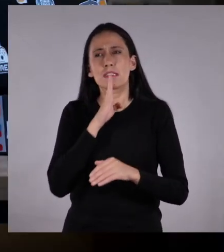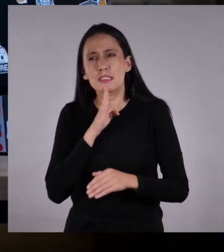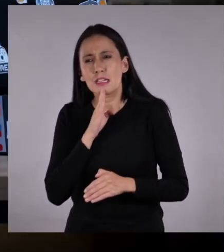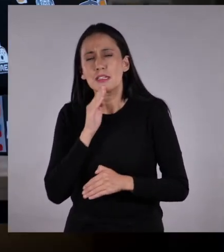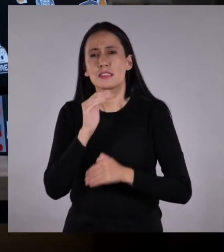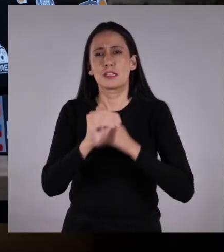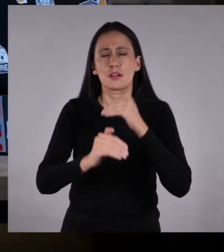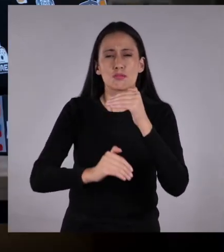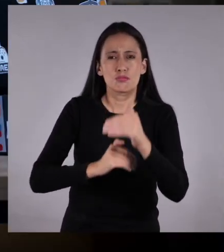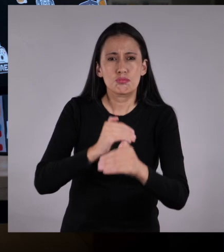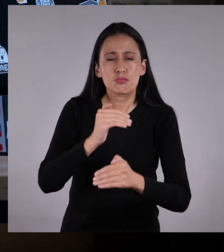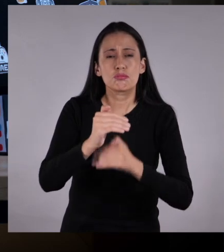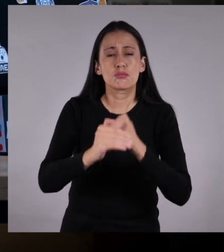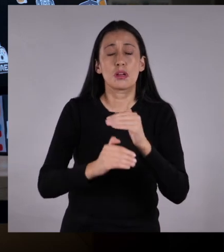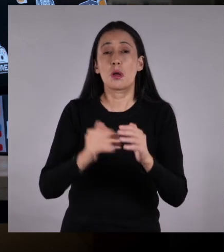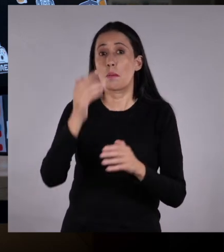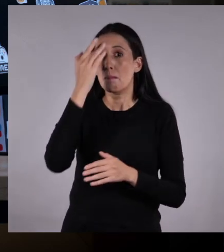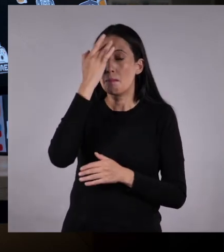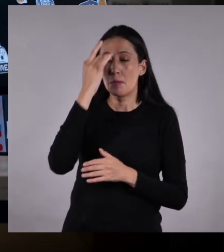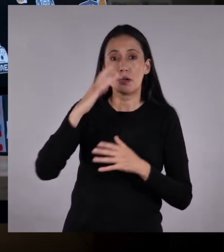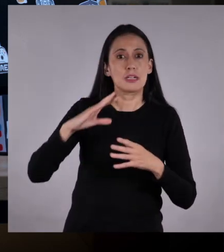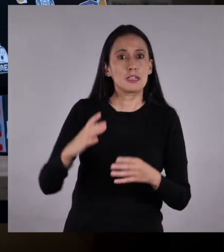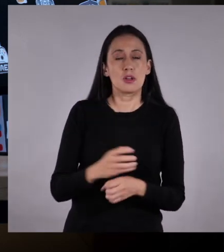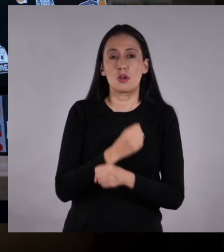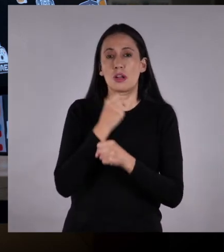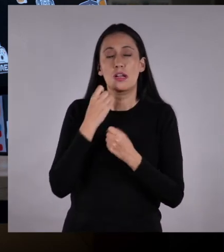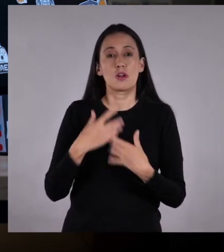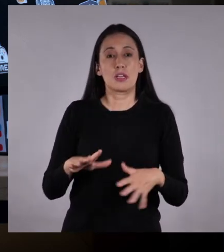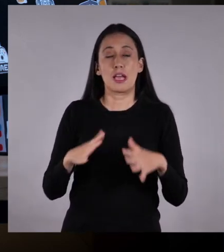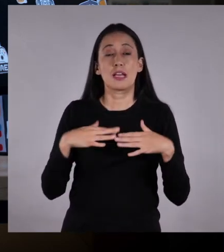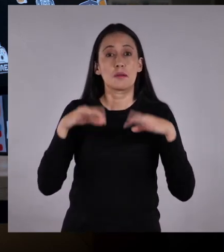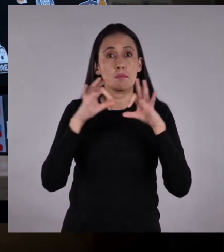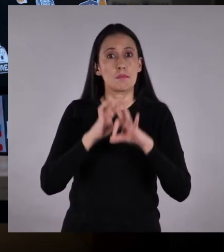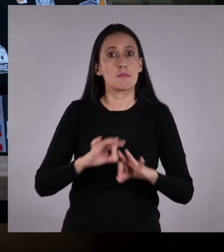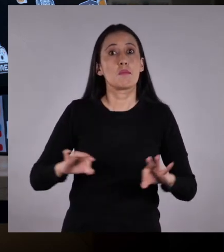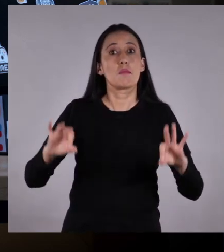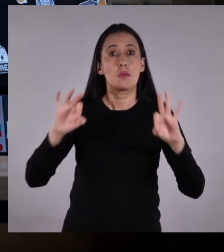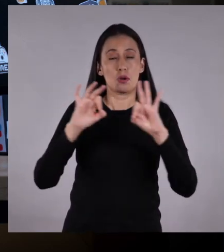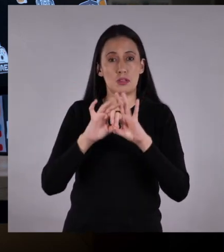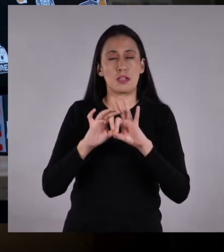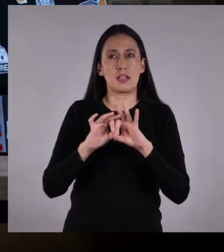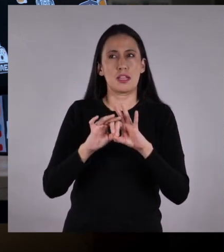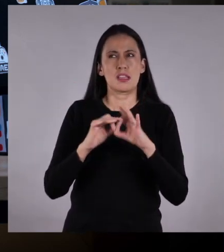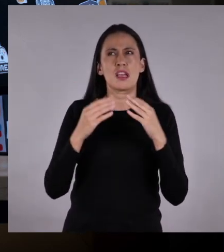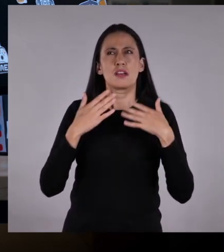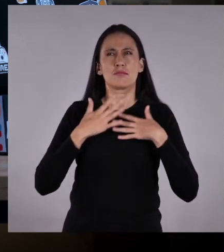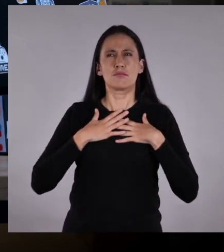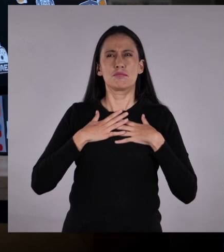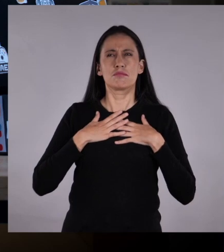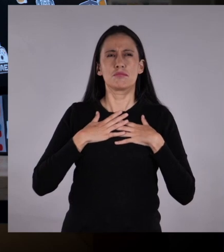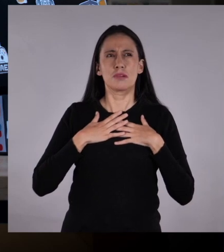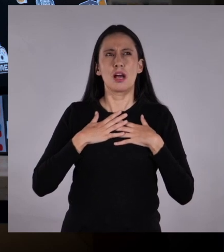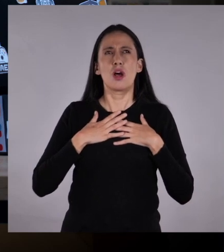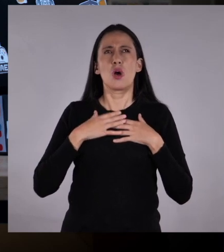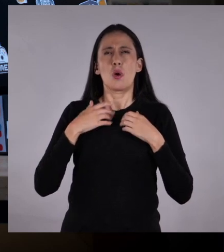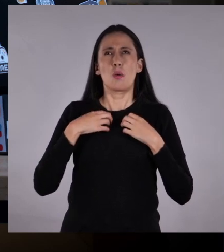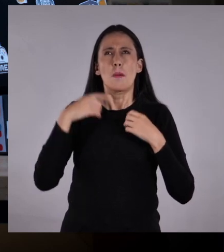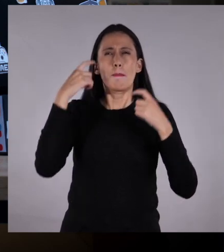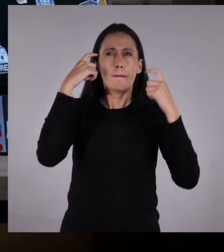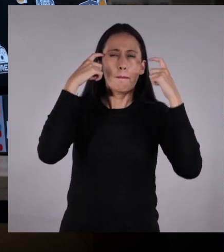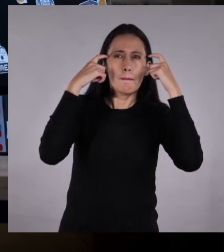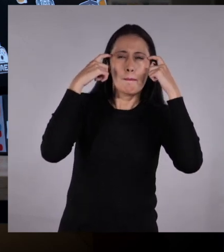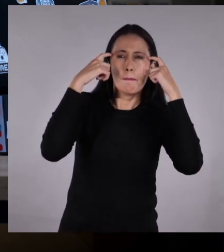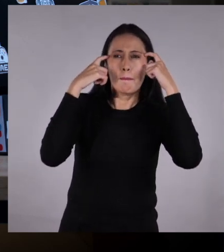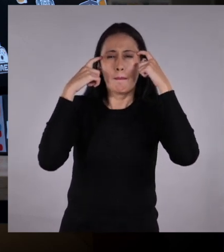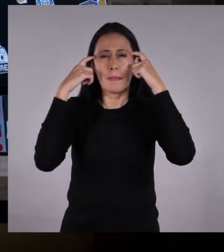sí, es muy importante ser resiliente y así poder construir una vida plena a pesar de las pérdidas que